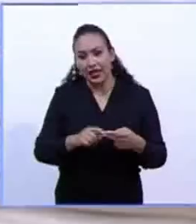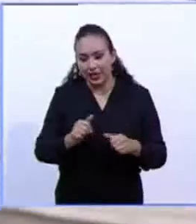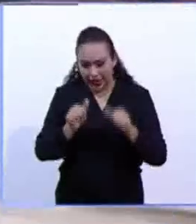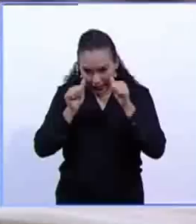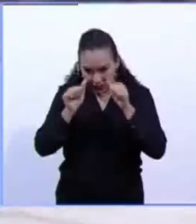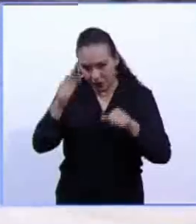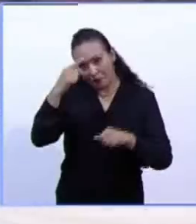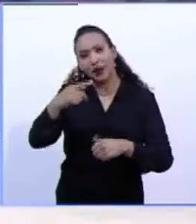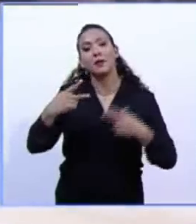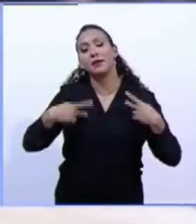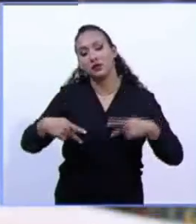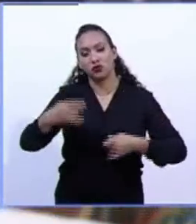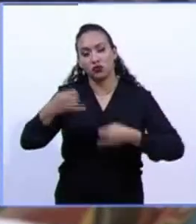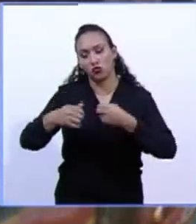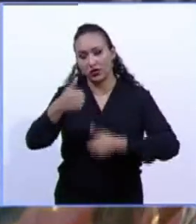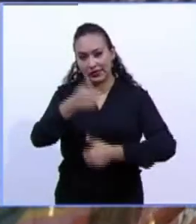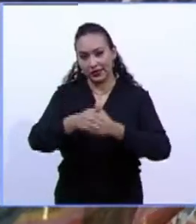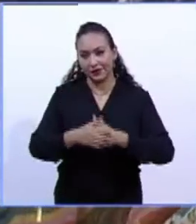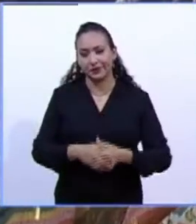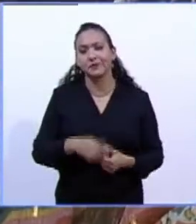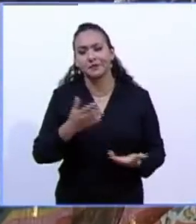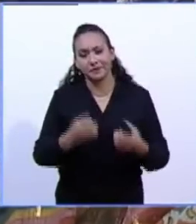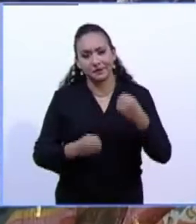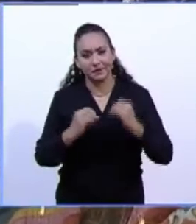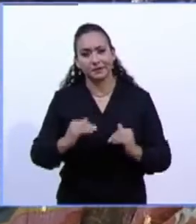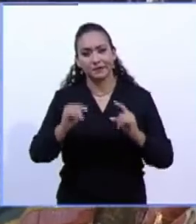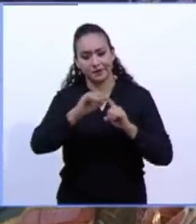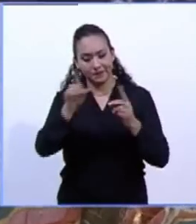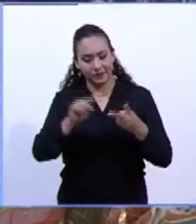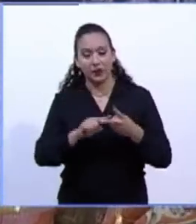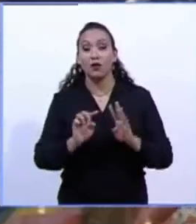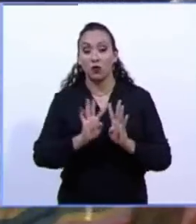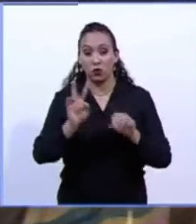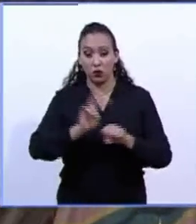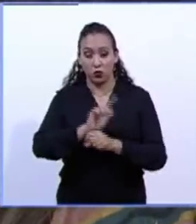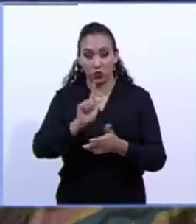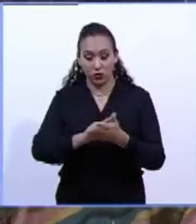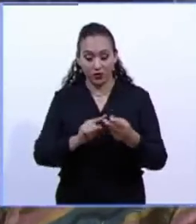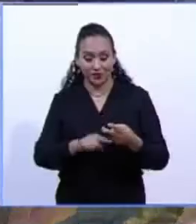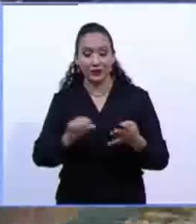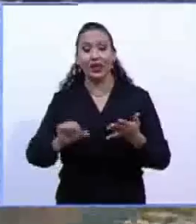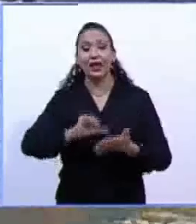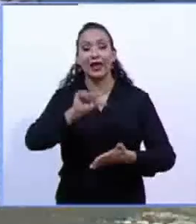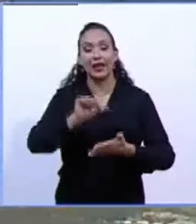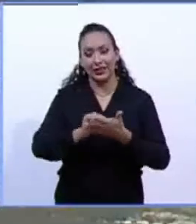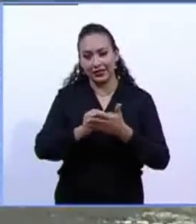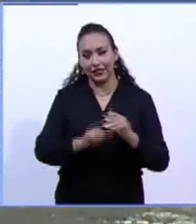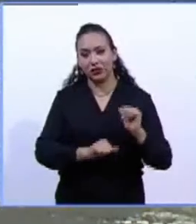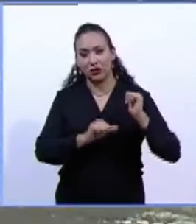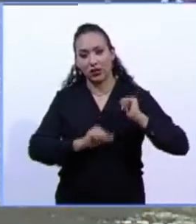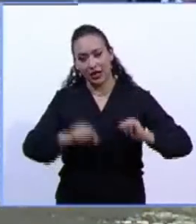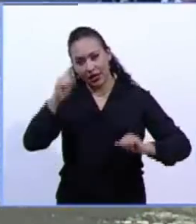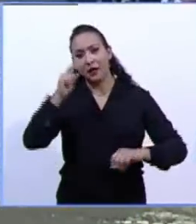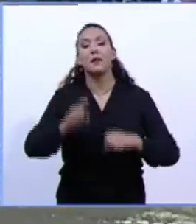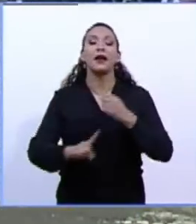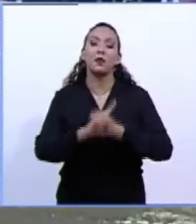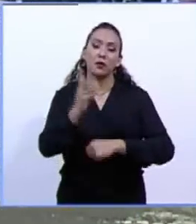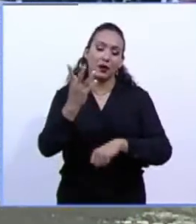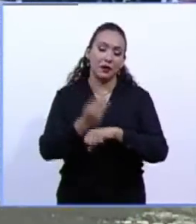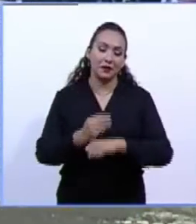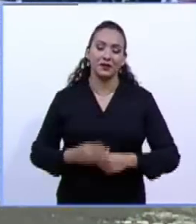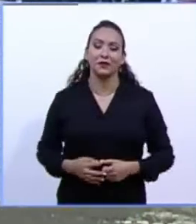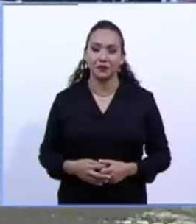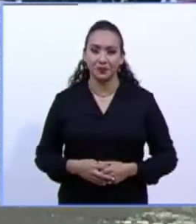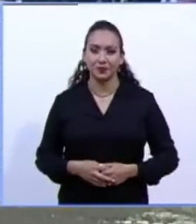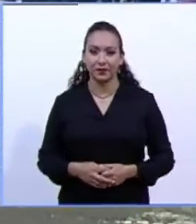judicial, tanto de la Suprema Corte, el Consejo, el Tribunal Electoral y el Centro de Mecanismos Alternativos de Solución de